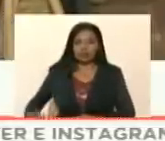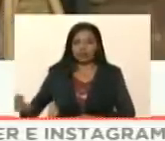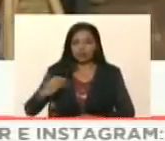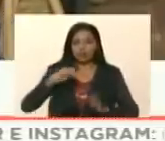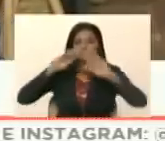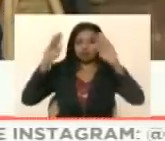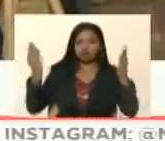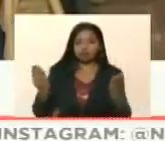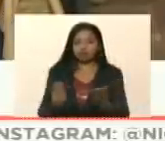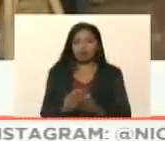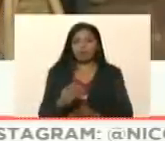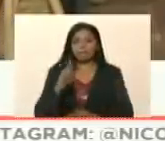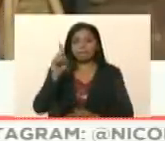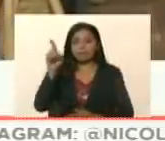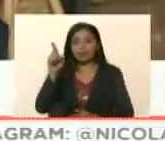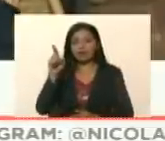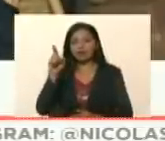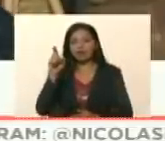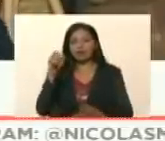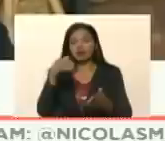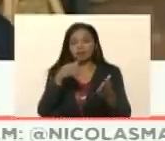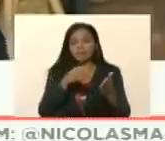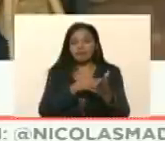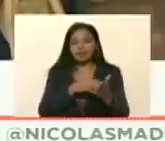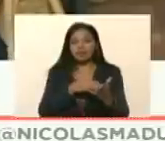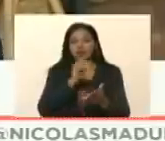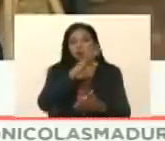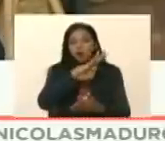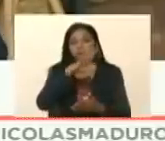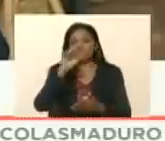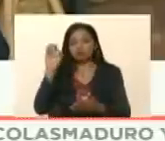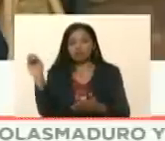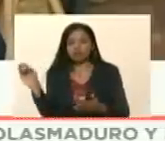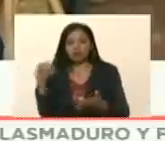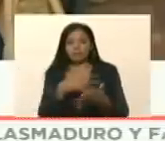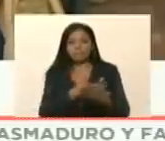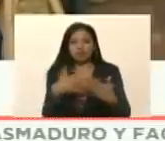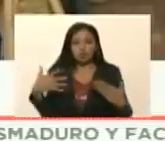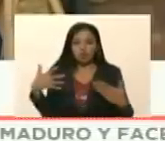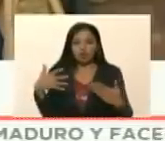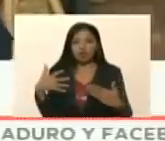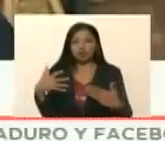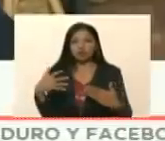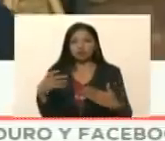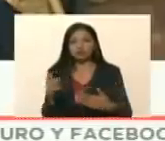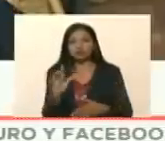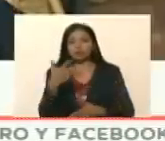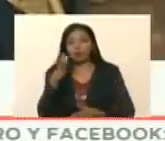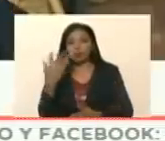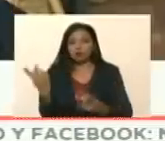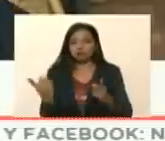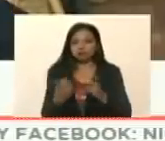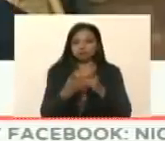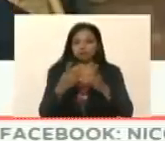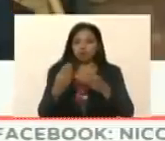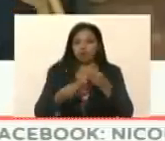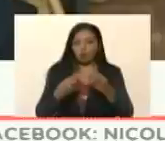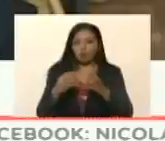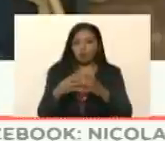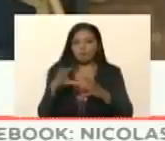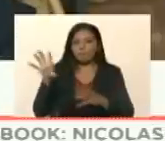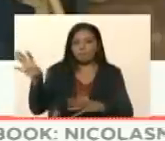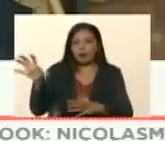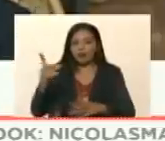mundo, 1.400 millones largos. La India está cerca de 1.400 millones. Imagínense ustedes la capacidad que tienen que hacer